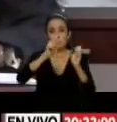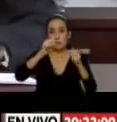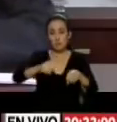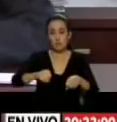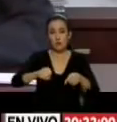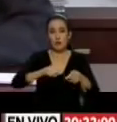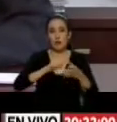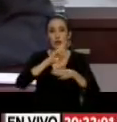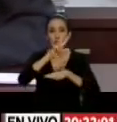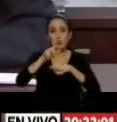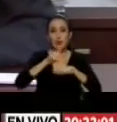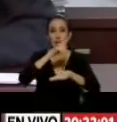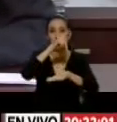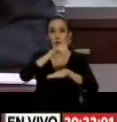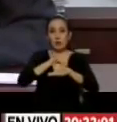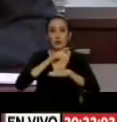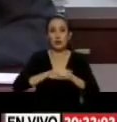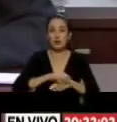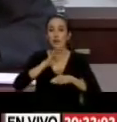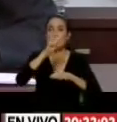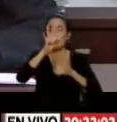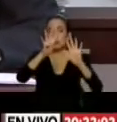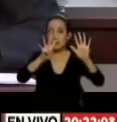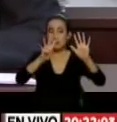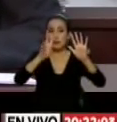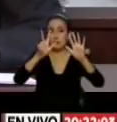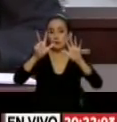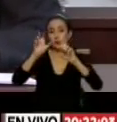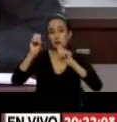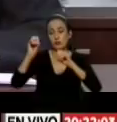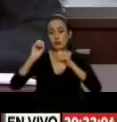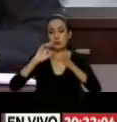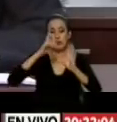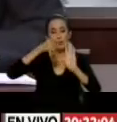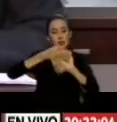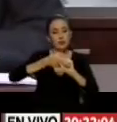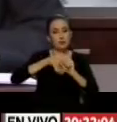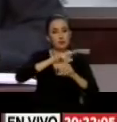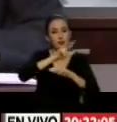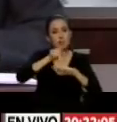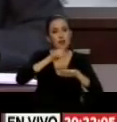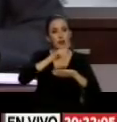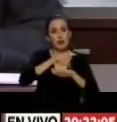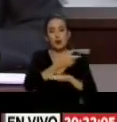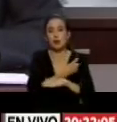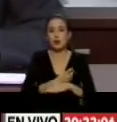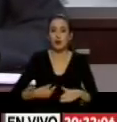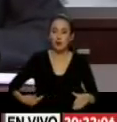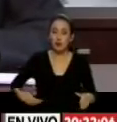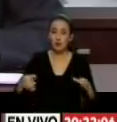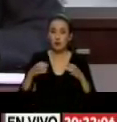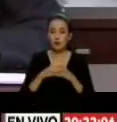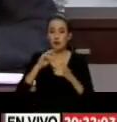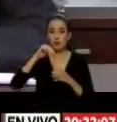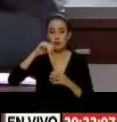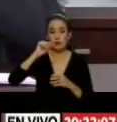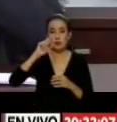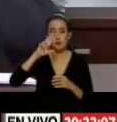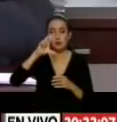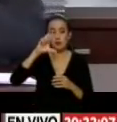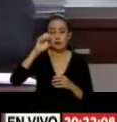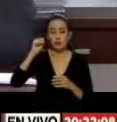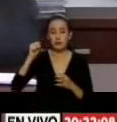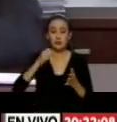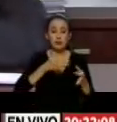la carrera fiscal. 980 profesionales del derecho se postularon. El presidente del Consejo de la Judicatura, Marcelo Merlo, explicó